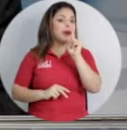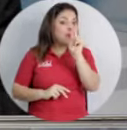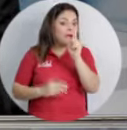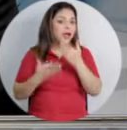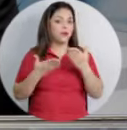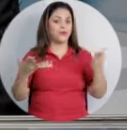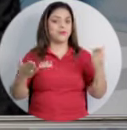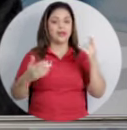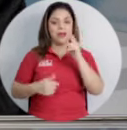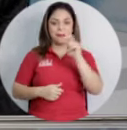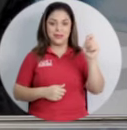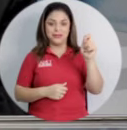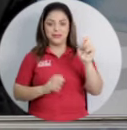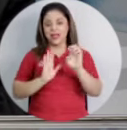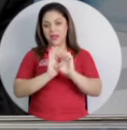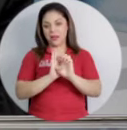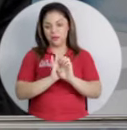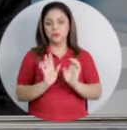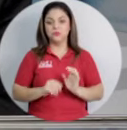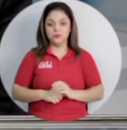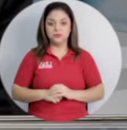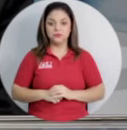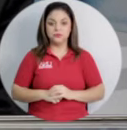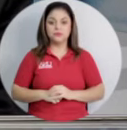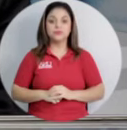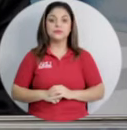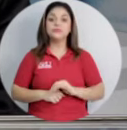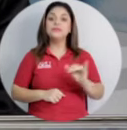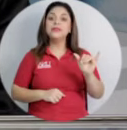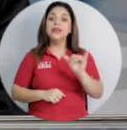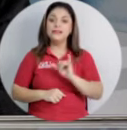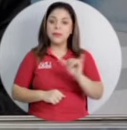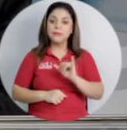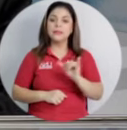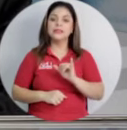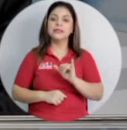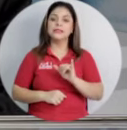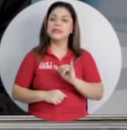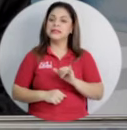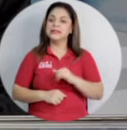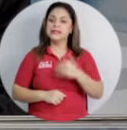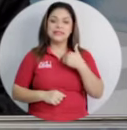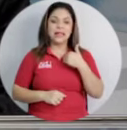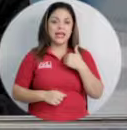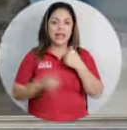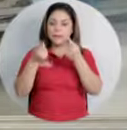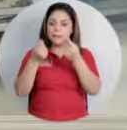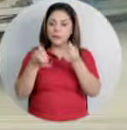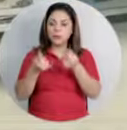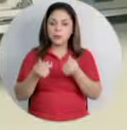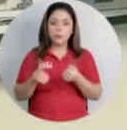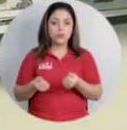o sea, negociémoslo. Y lo otro es que llevemos siempre el presupuesto